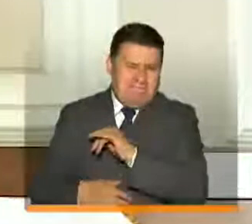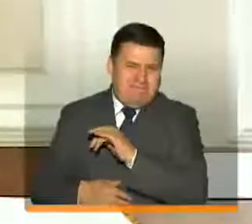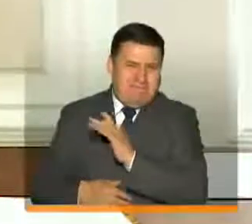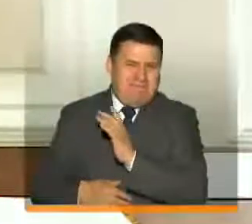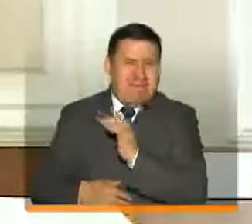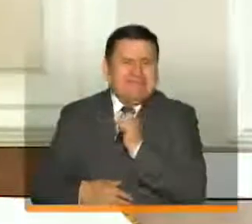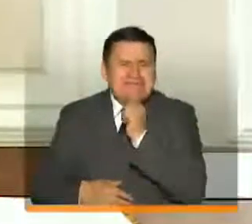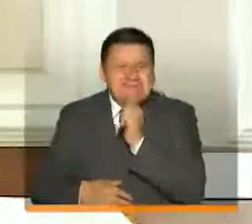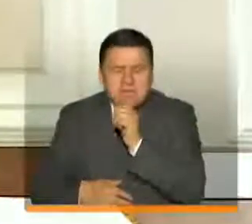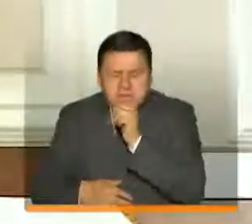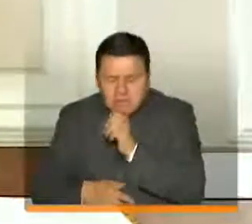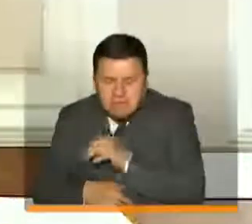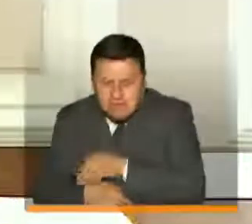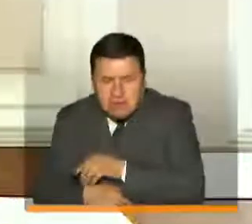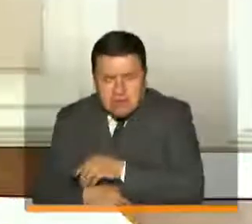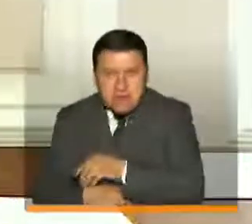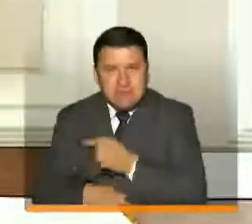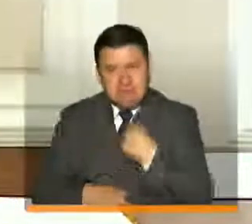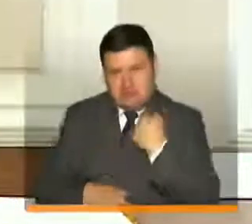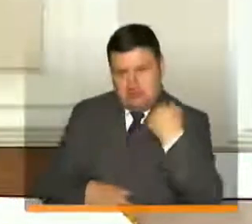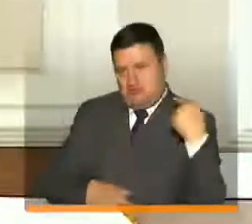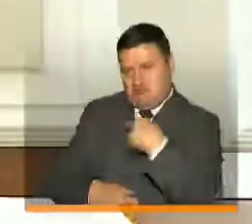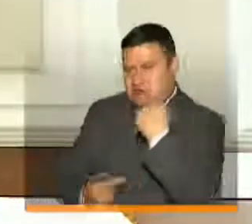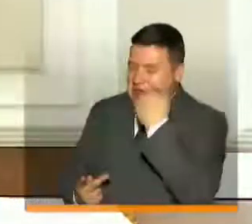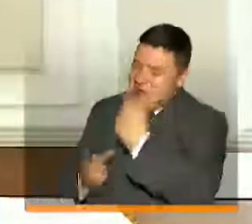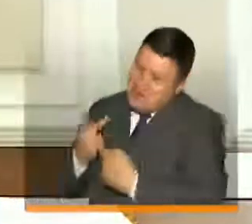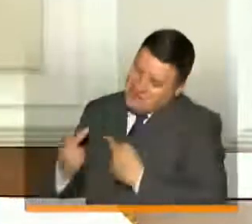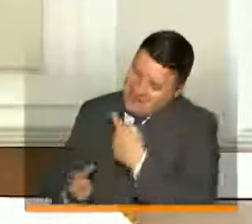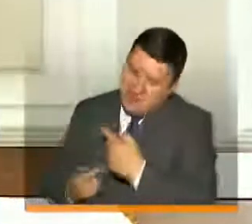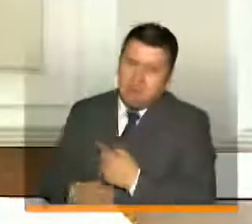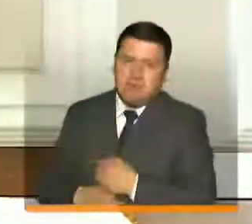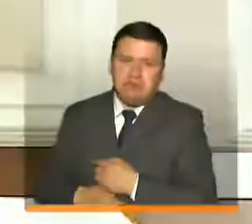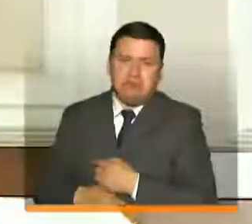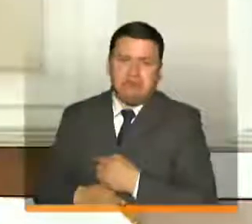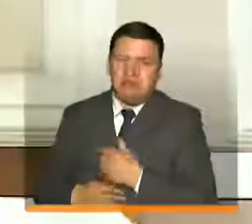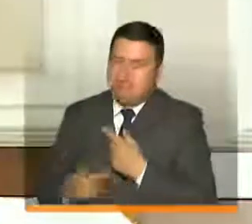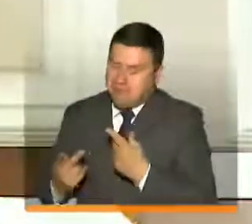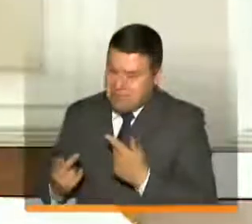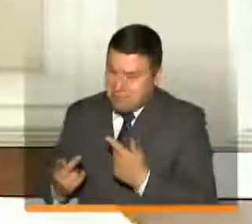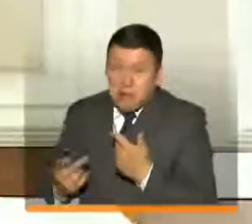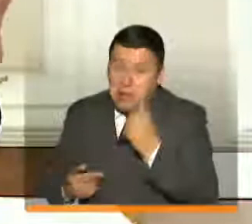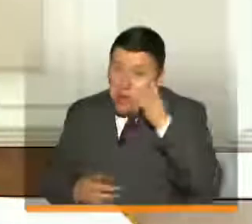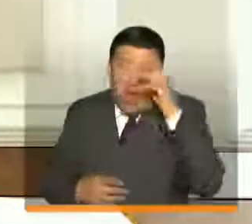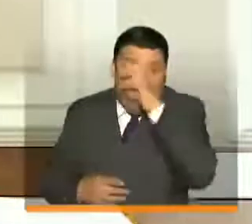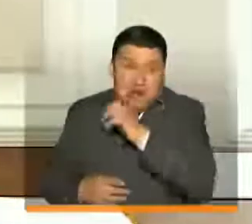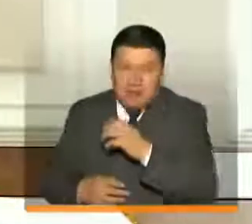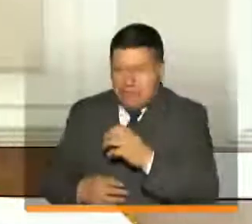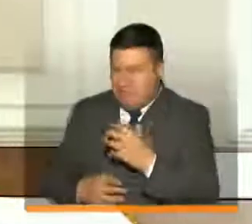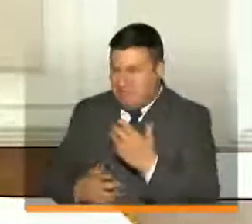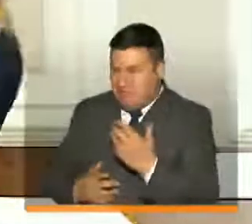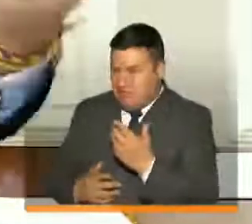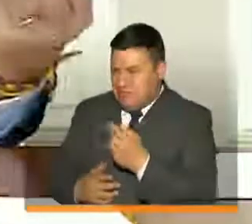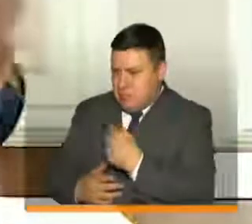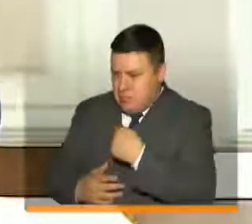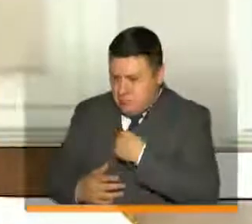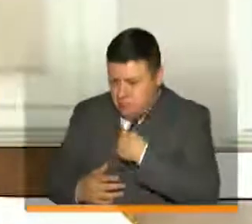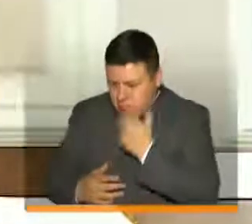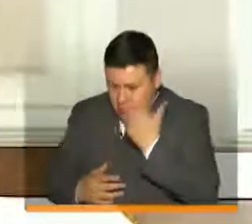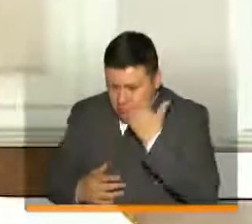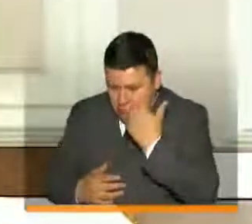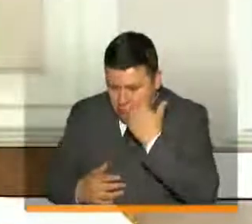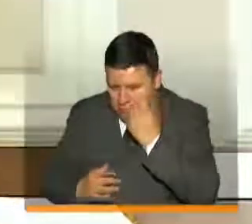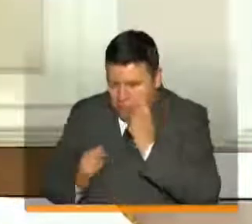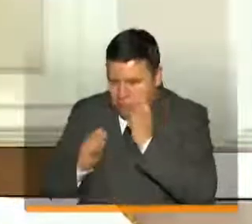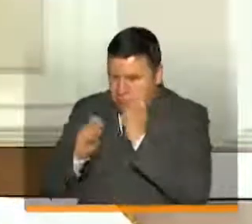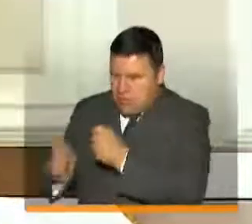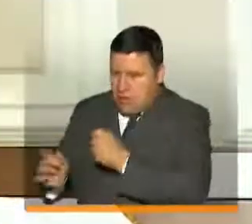de clínica, tedio, y fue a visitarlo y terminó, sin darse cuenta, siendo asintomático, transmitiéndole el